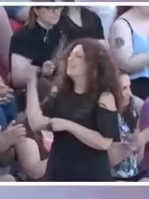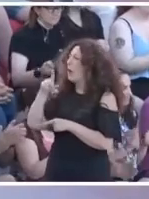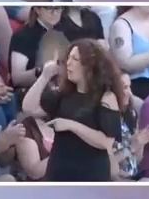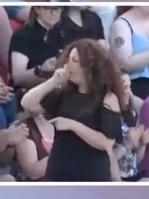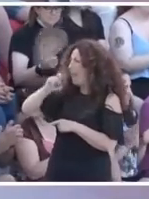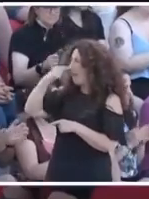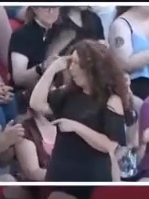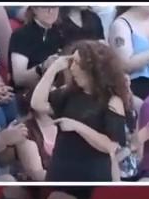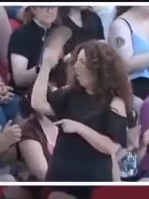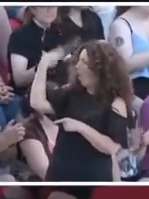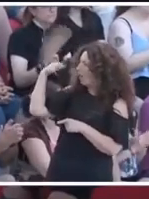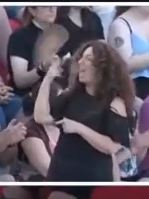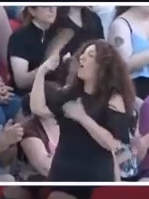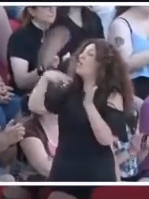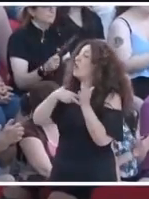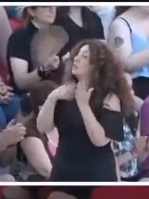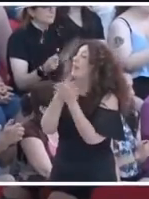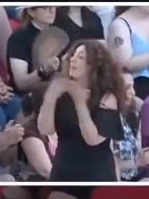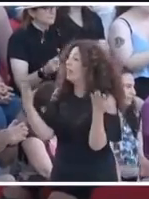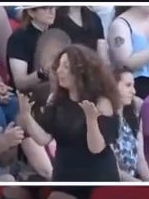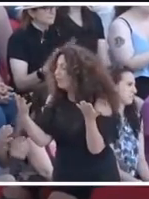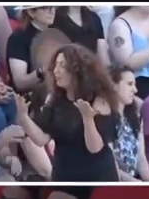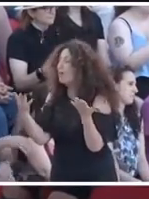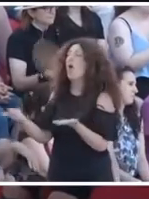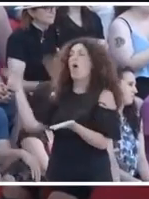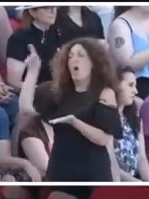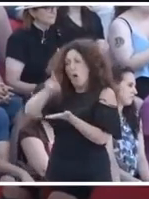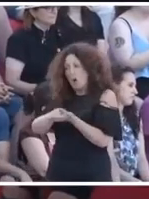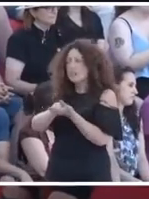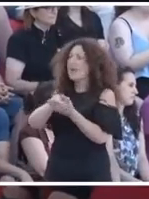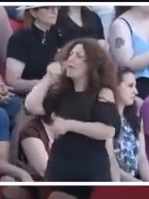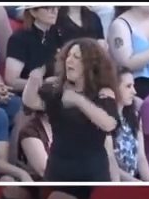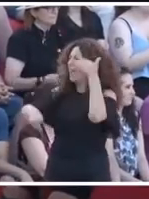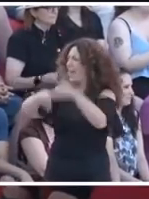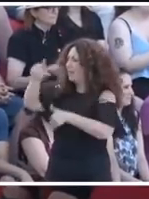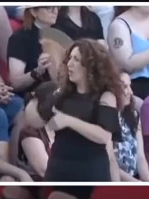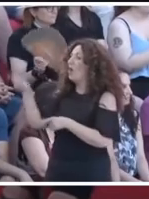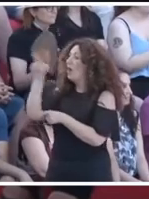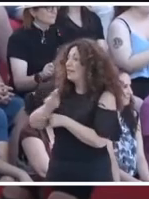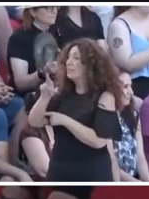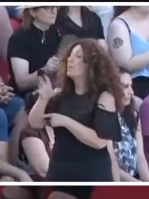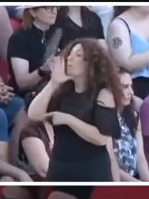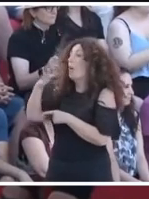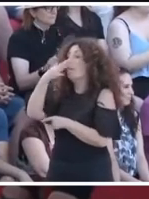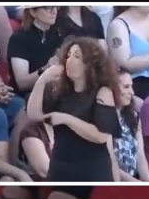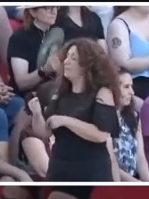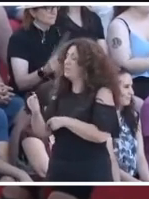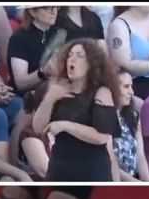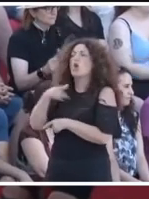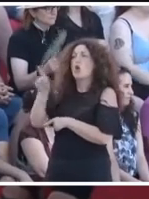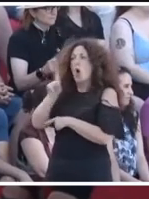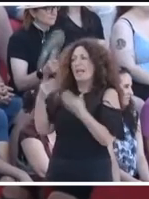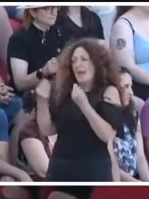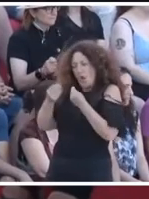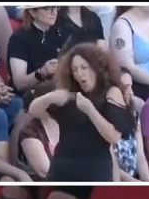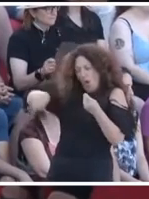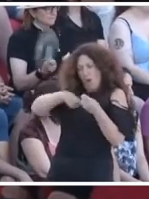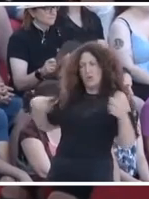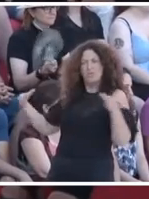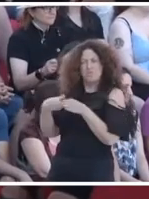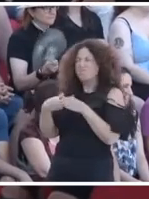memoria. En 2019 se repitieron las elecciones generales porque el Partido Socialista no quería gobernar con